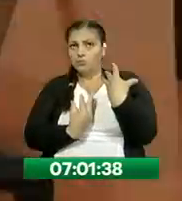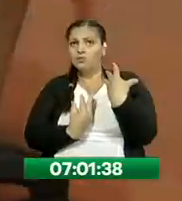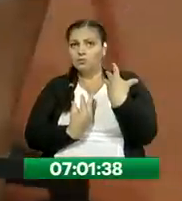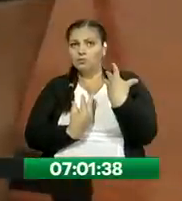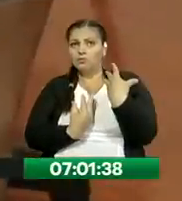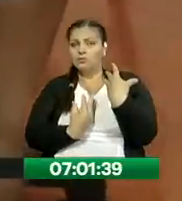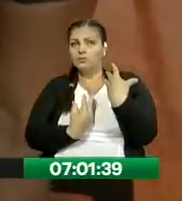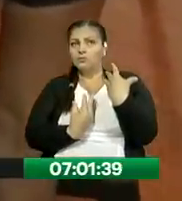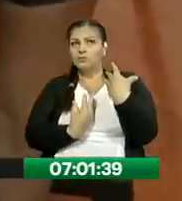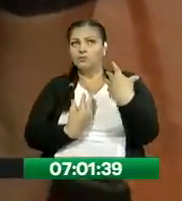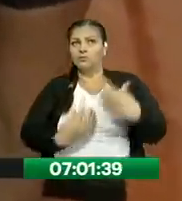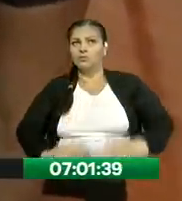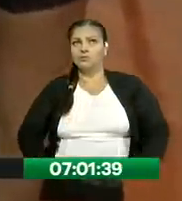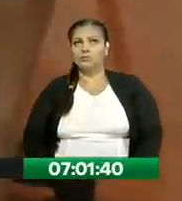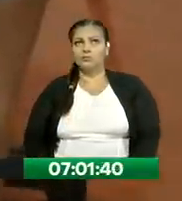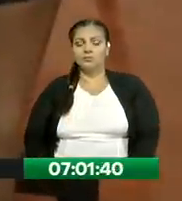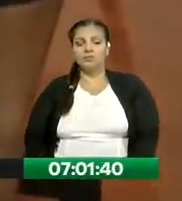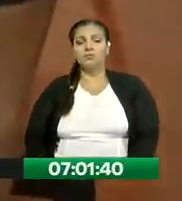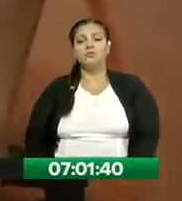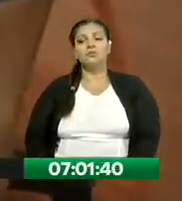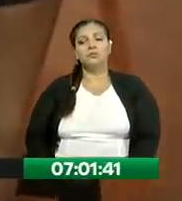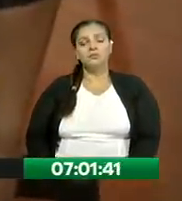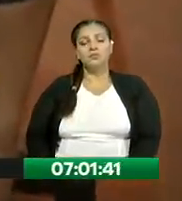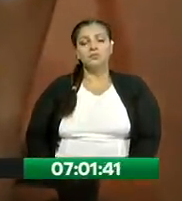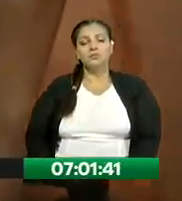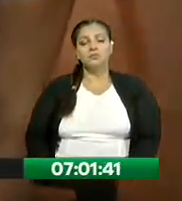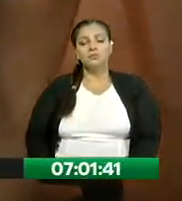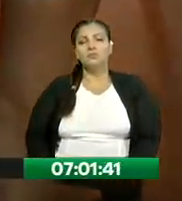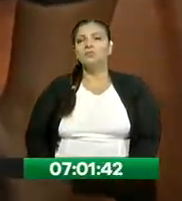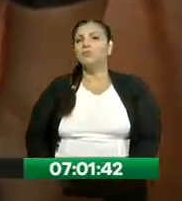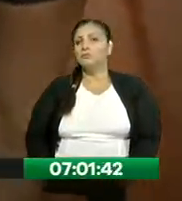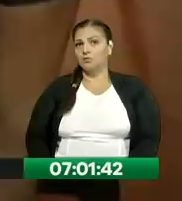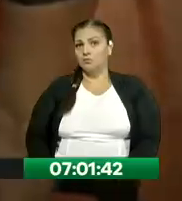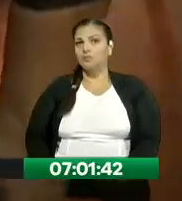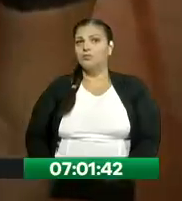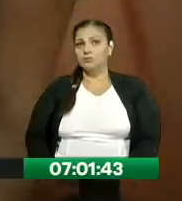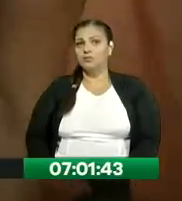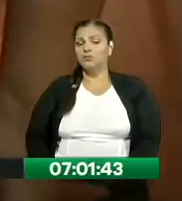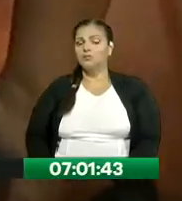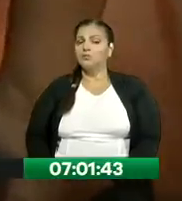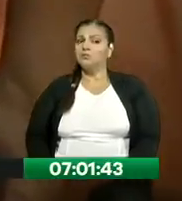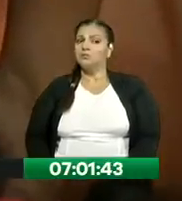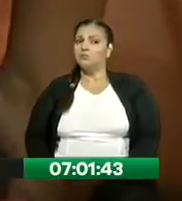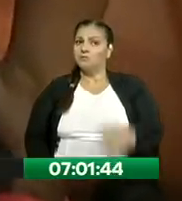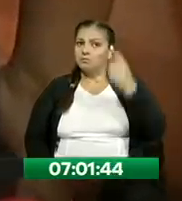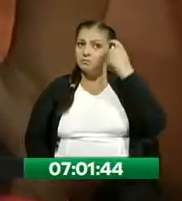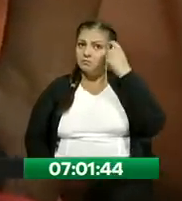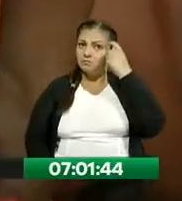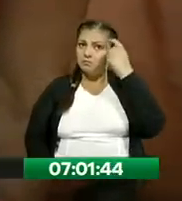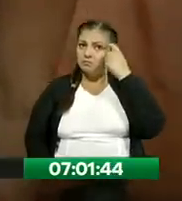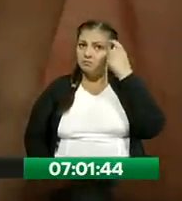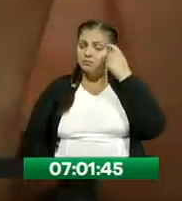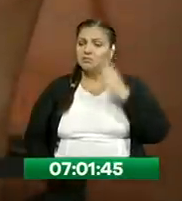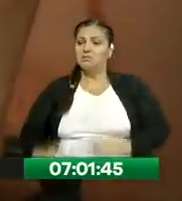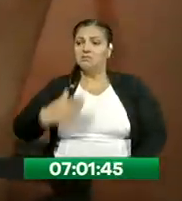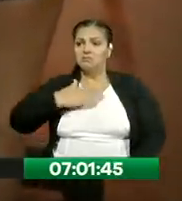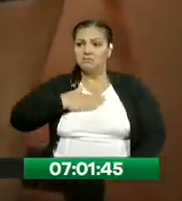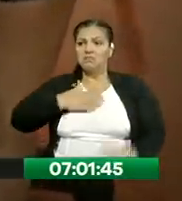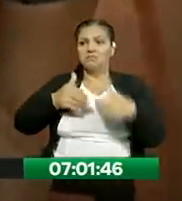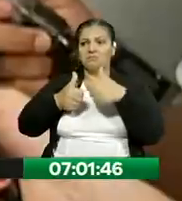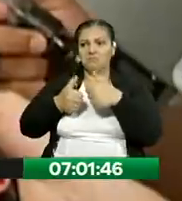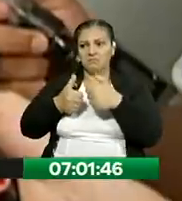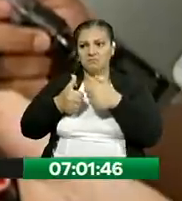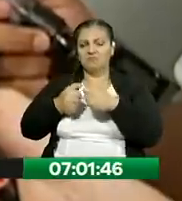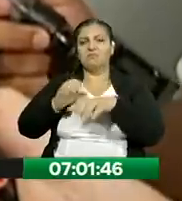manifestado que posiblemente la persona que preparó este hecho delictivo sería su novio, puesto